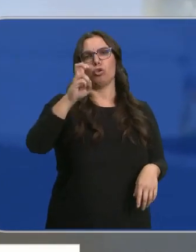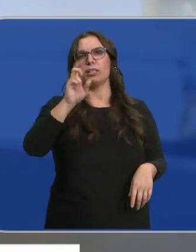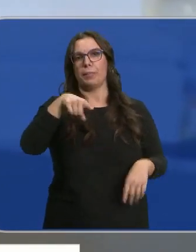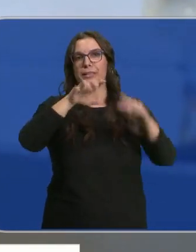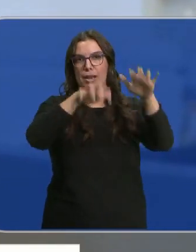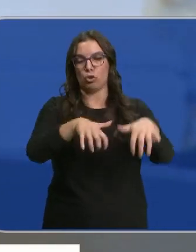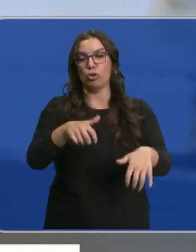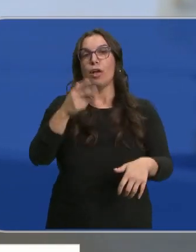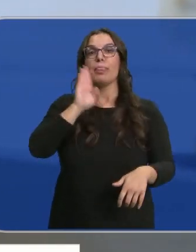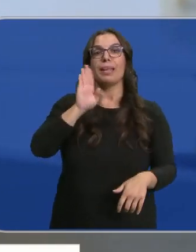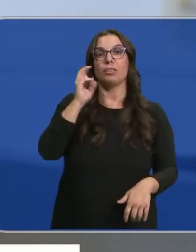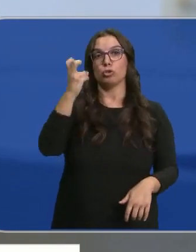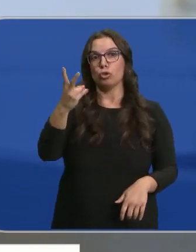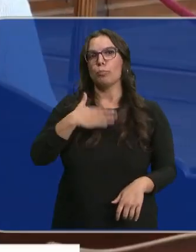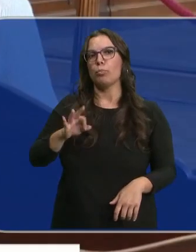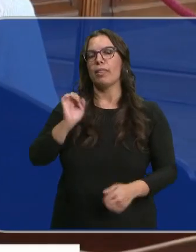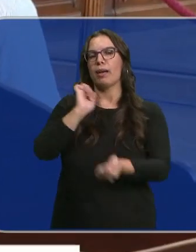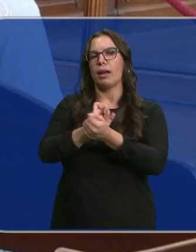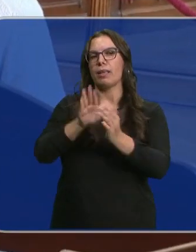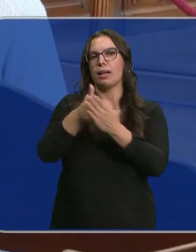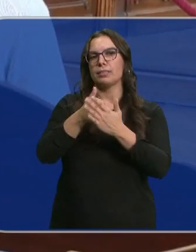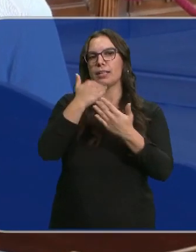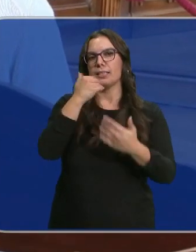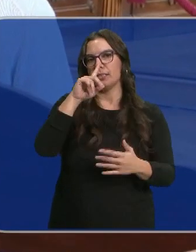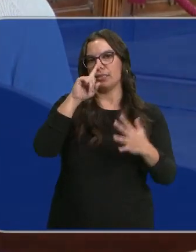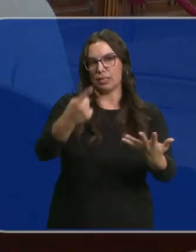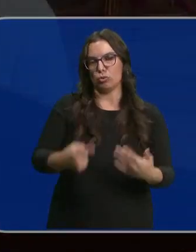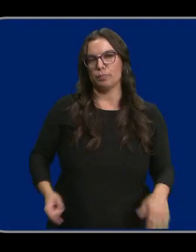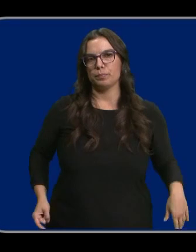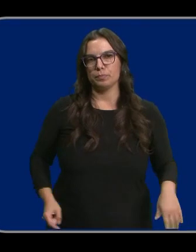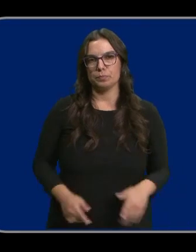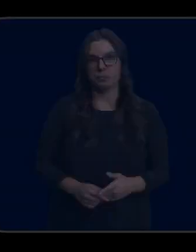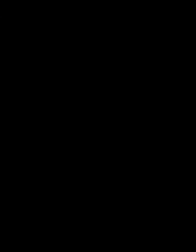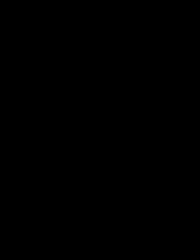ambos delitos está condenado a casi 6 años de prisión.